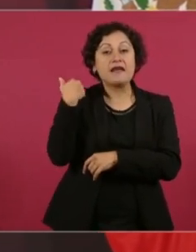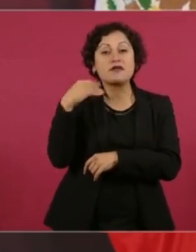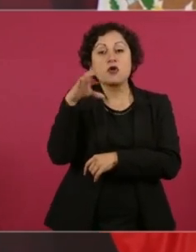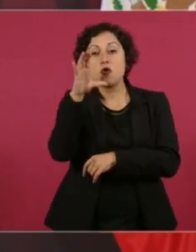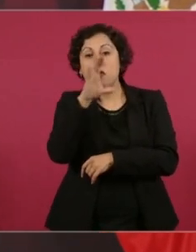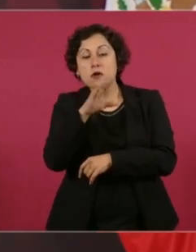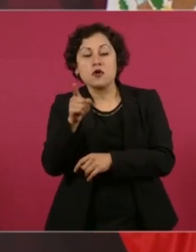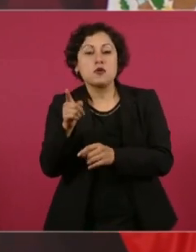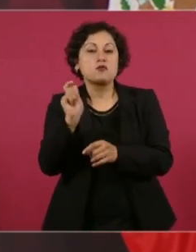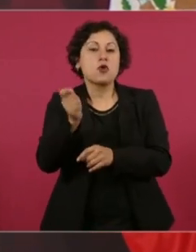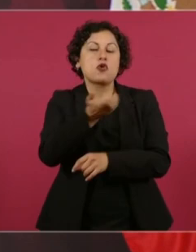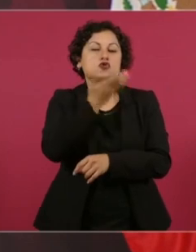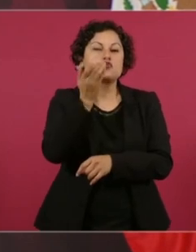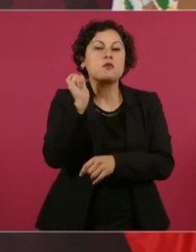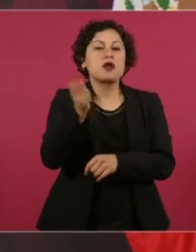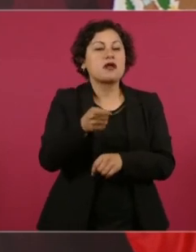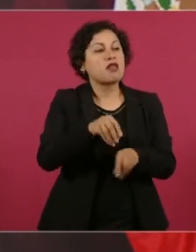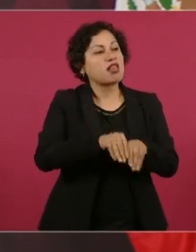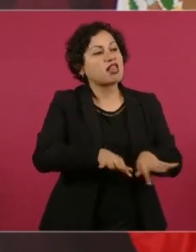Imagínense,